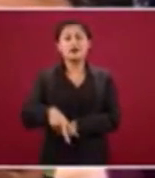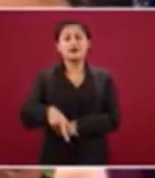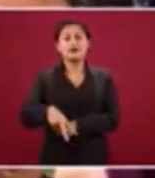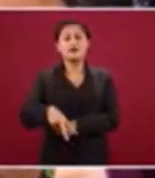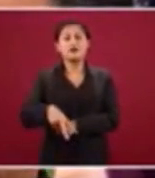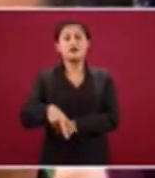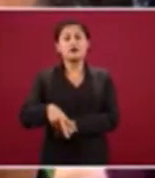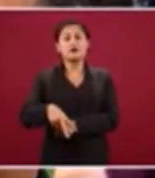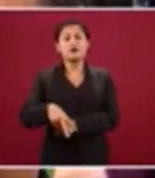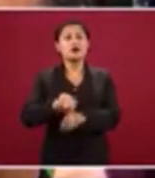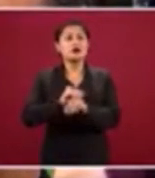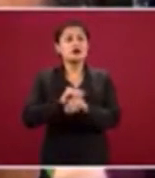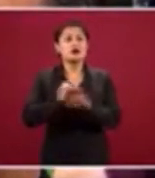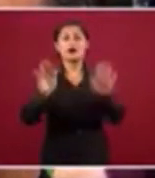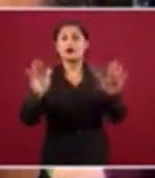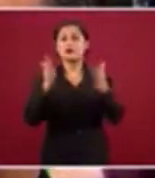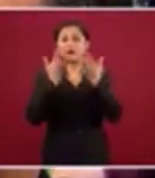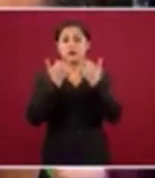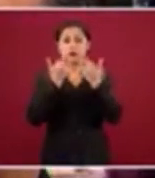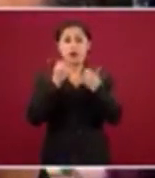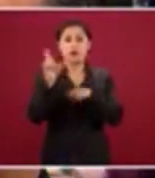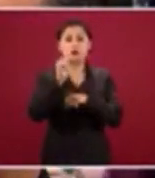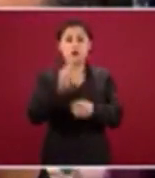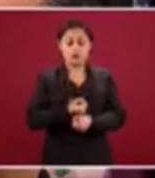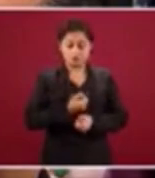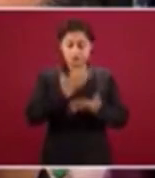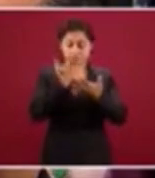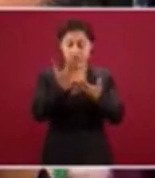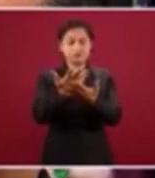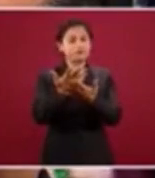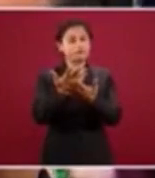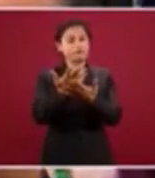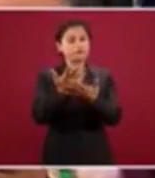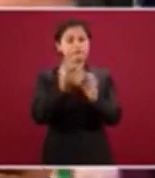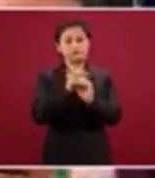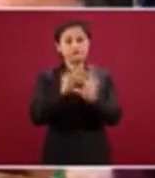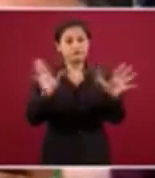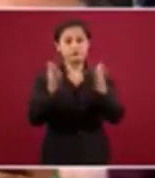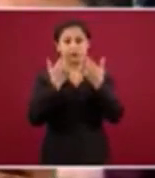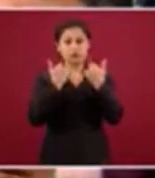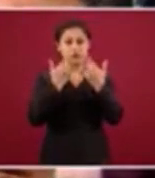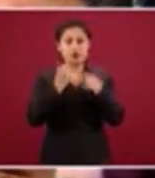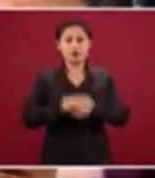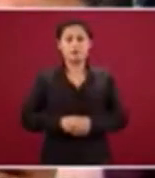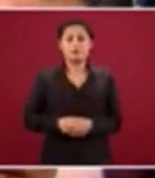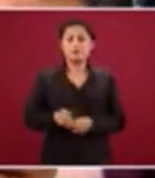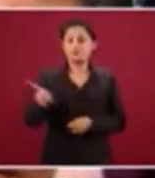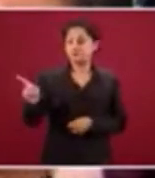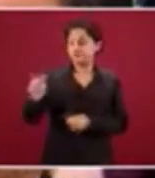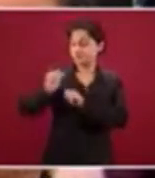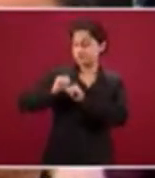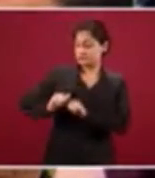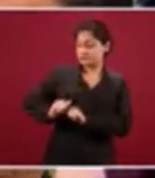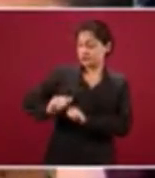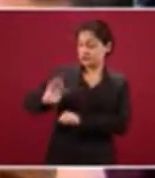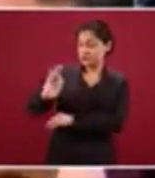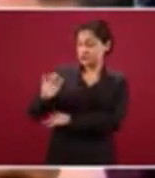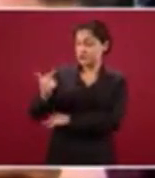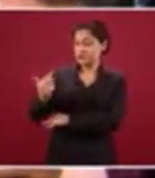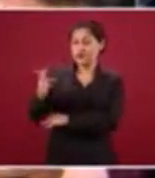falta de claridad justo en esos mensajes. Cuando se da esta propuesta por parte del fiscal, todos